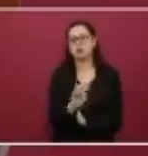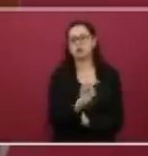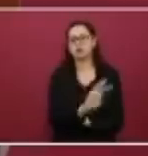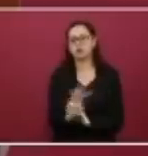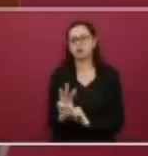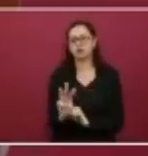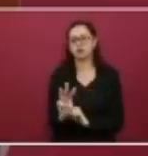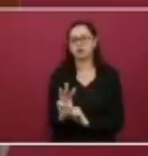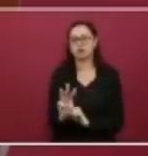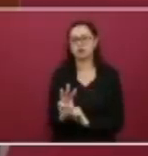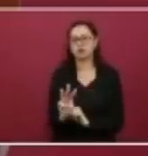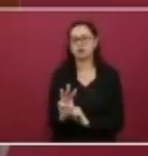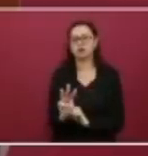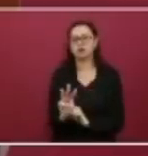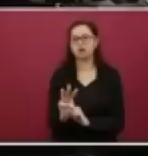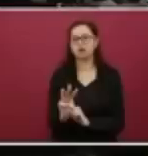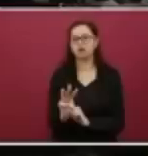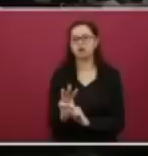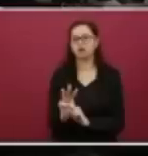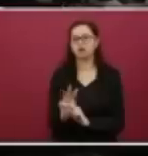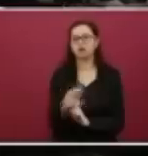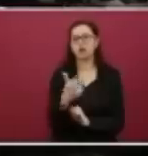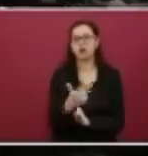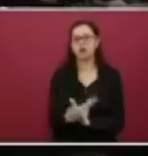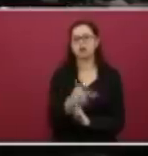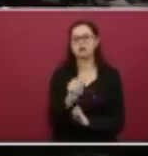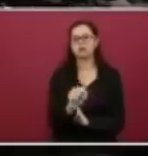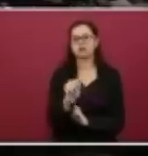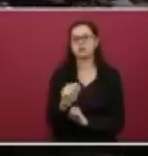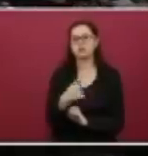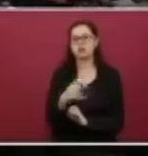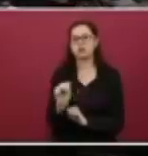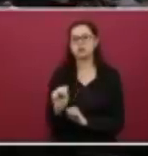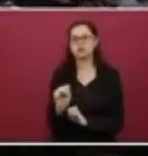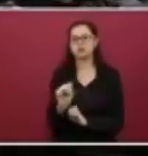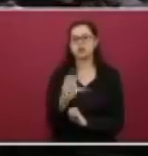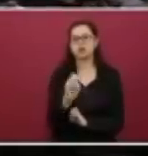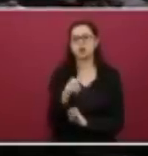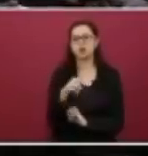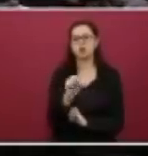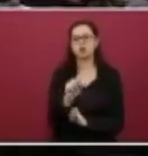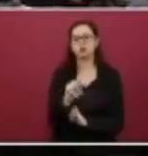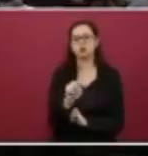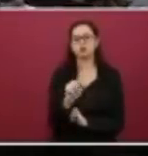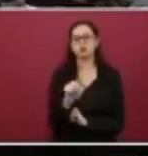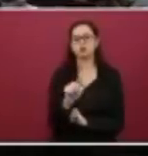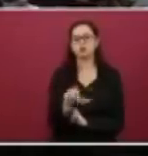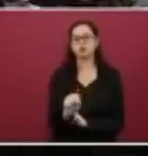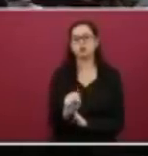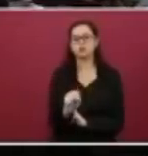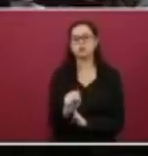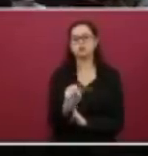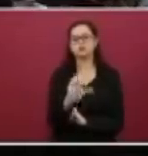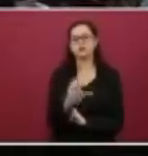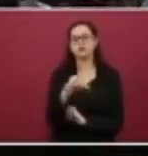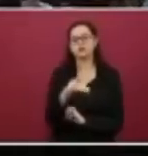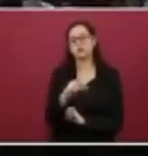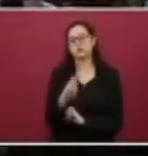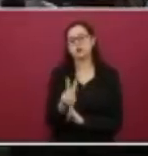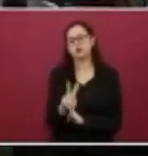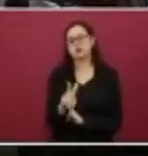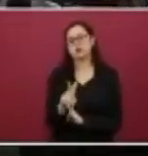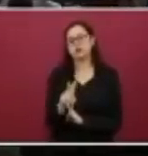existe a https consultas de cn comisión nacional de búsqueda